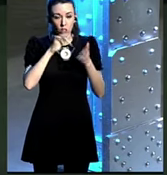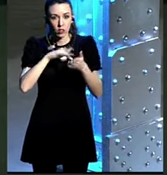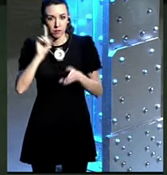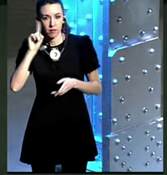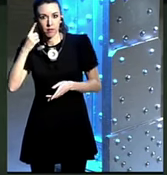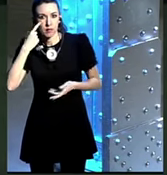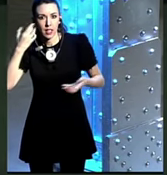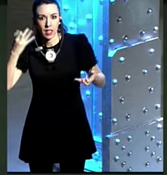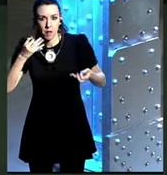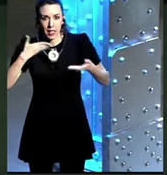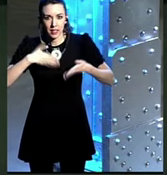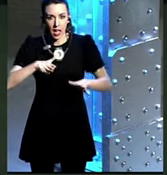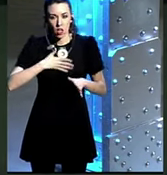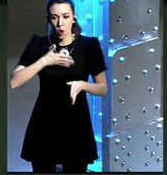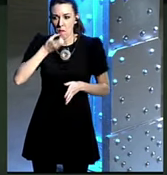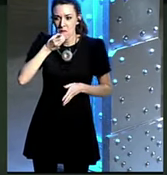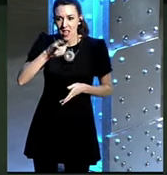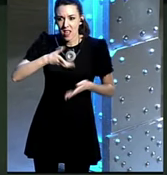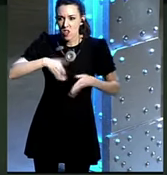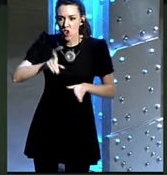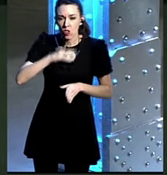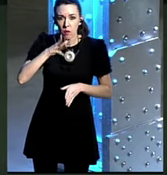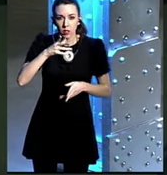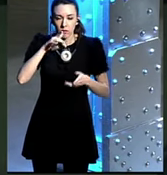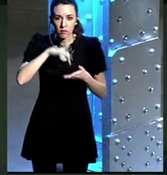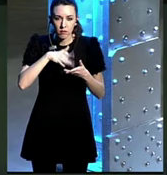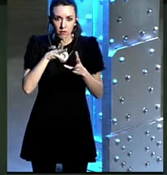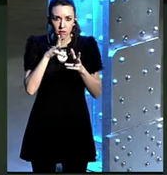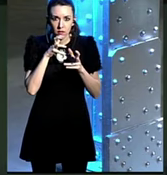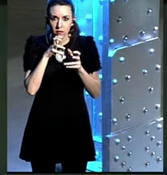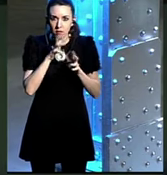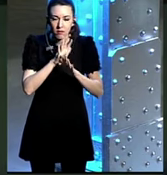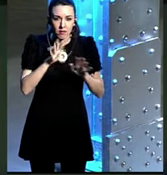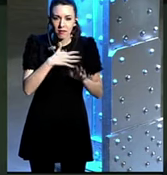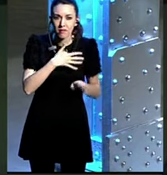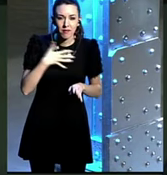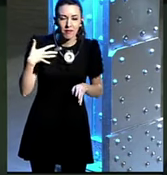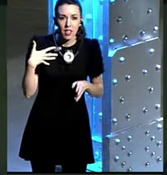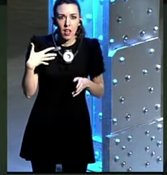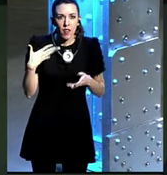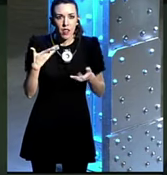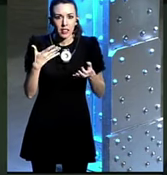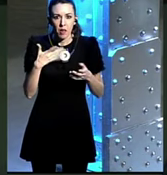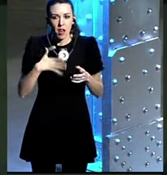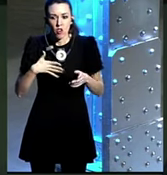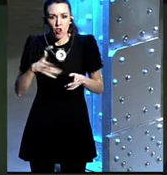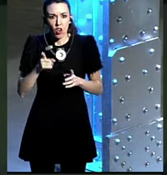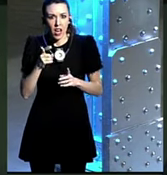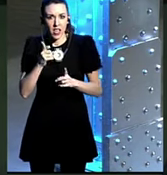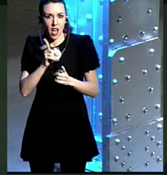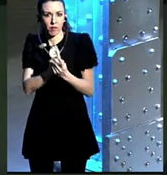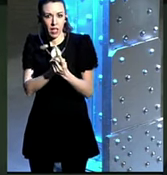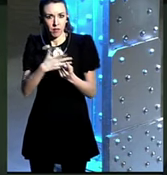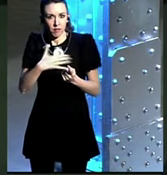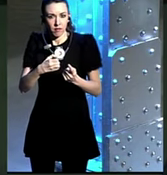sus hijos, de lo que no estaba bien en sus hijos, estaban completamente horrorizados y deseaban que no tener que enfrentarse a ello. Y